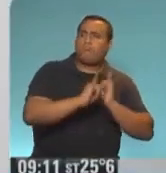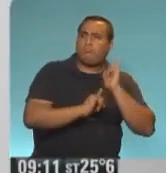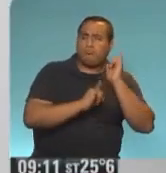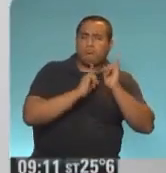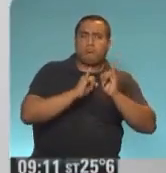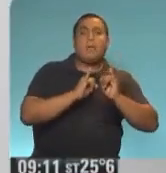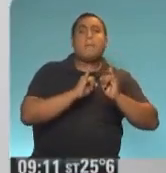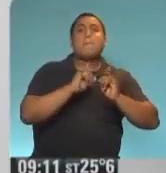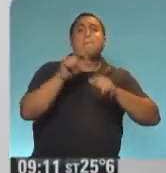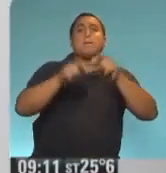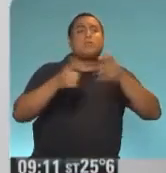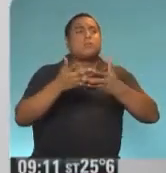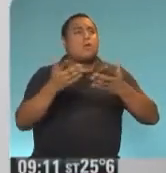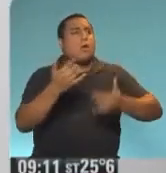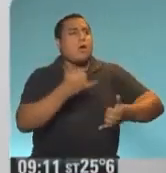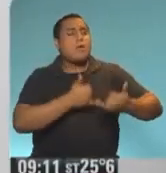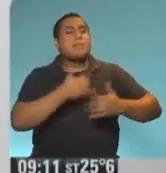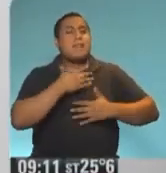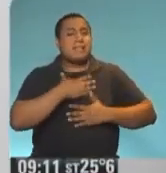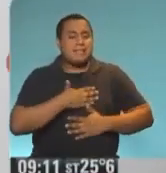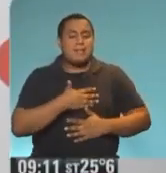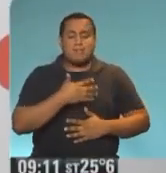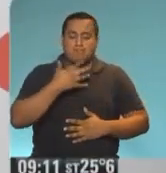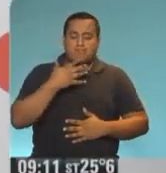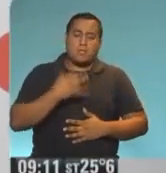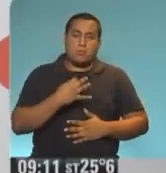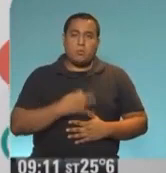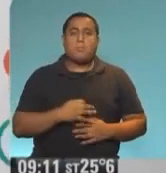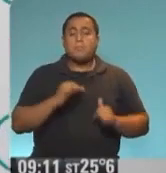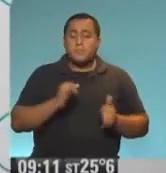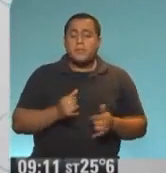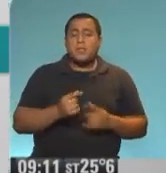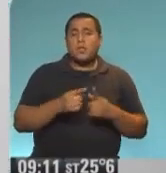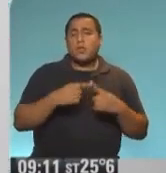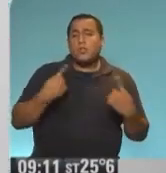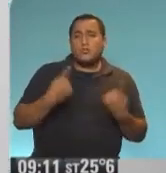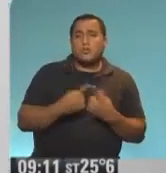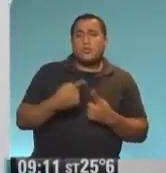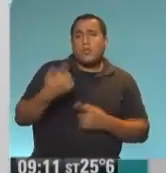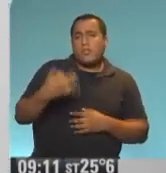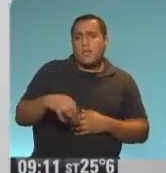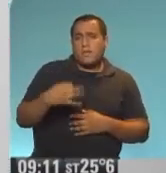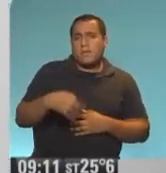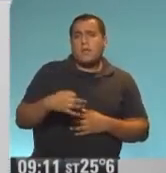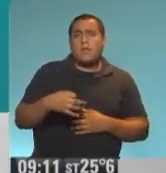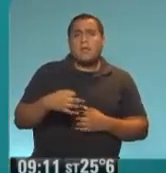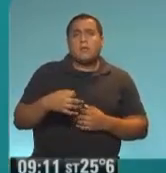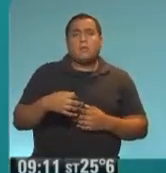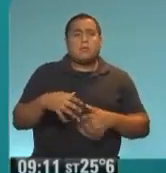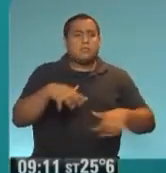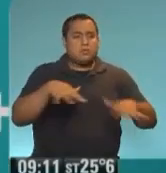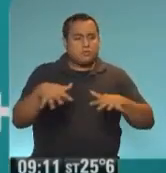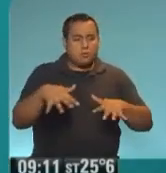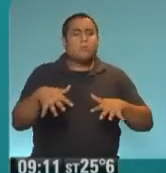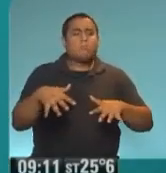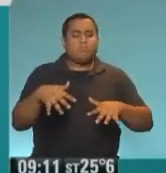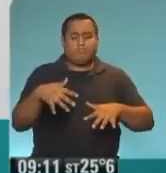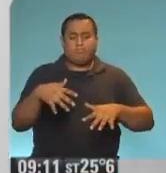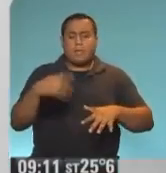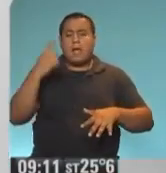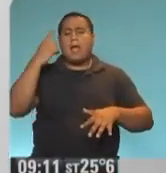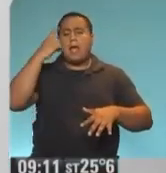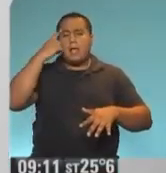ciudadanos. Sí, bueno, obviamente siempre uno tiene que tratar de estar a la altura de las circunstancias. Y cuando la circunstancia